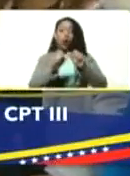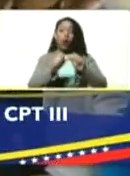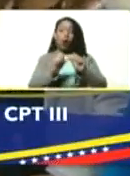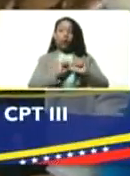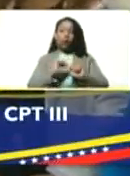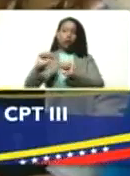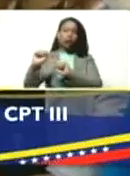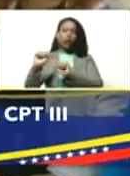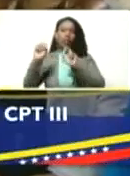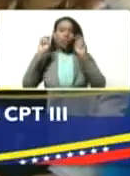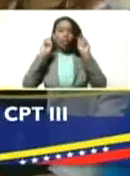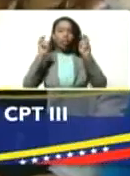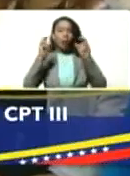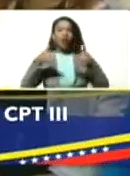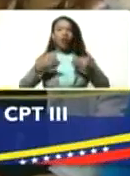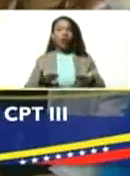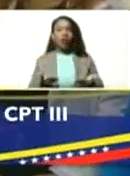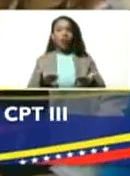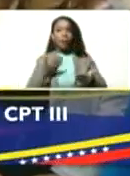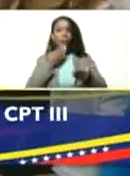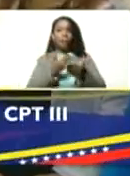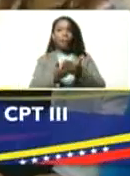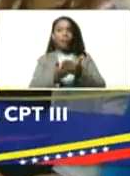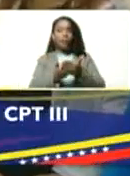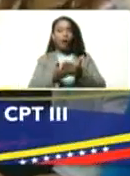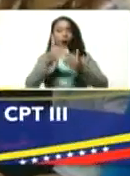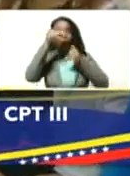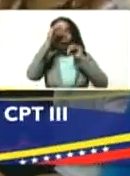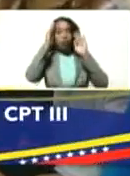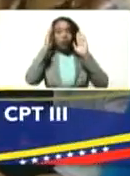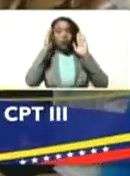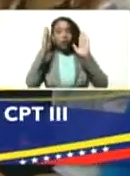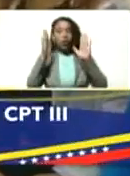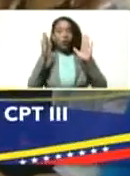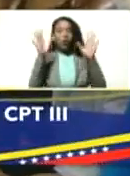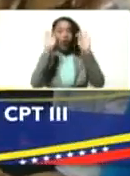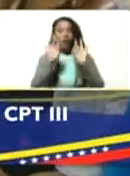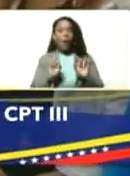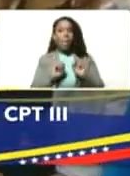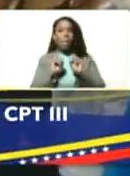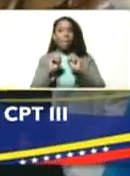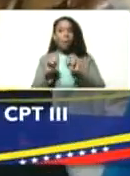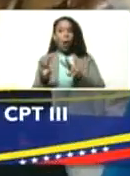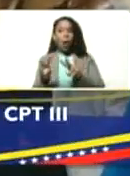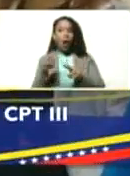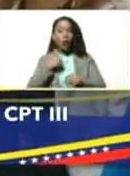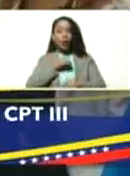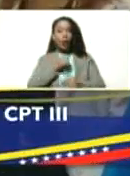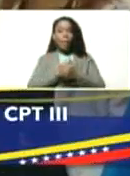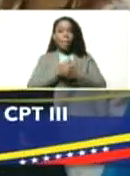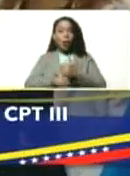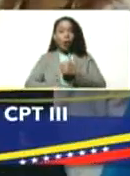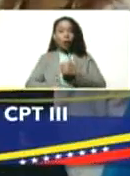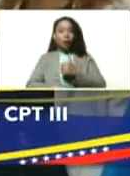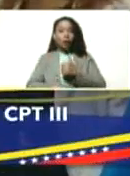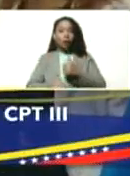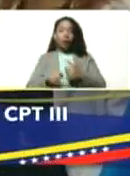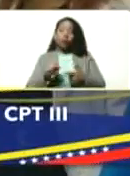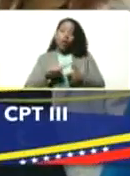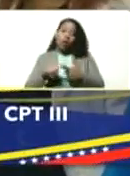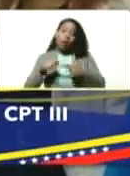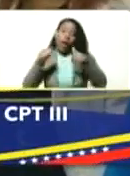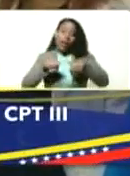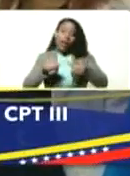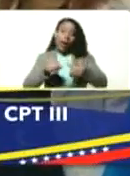evitando indicadores que nos permitan, pues, atender de forma oportuna a nuestra prenatal. Entonces, bueno, aquí está esta